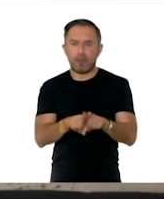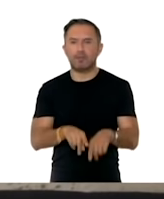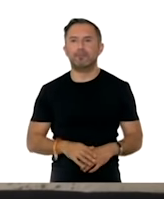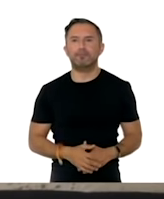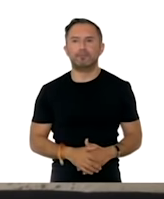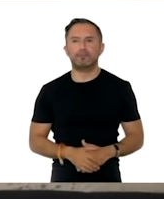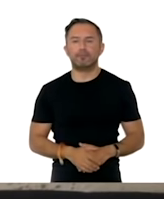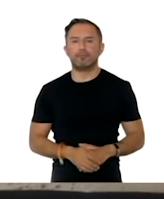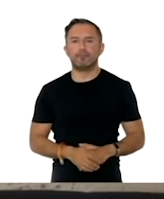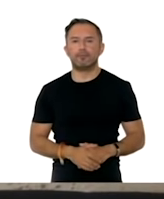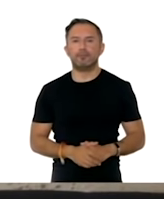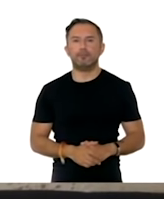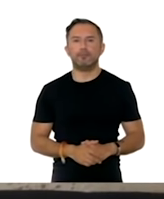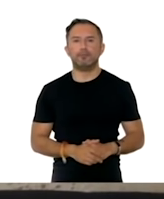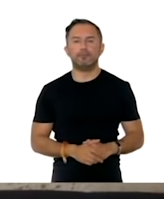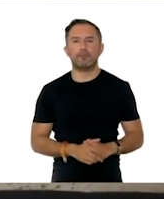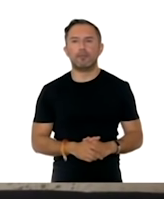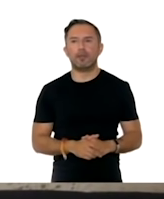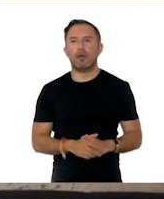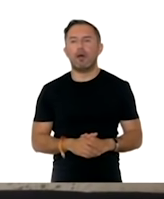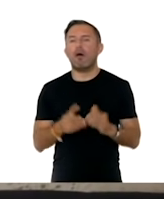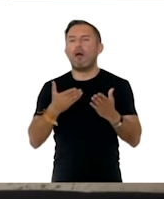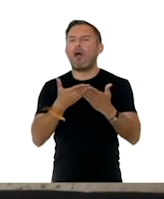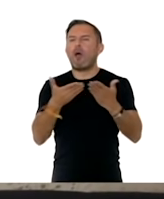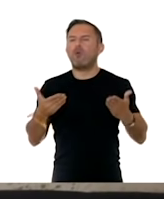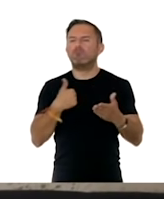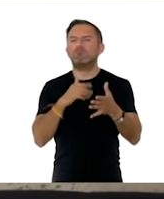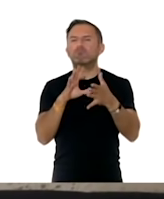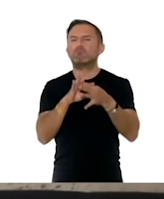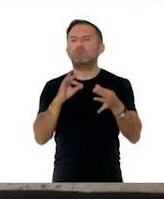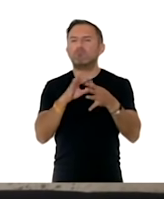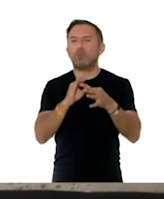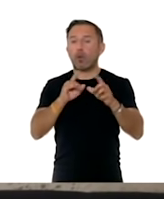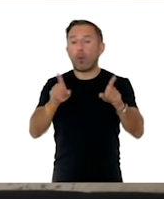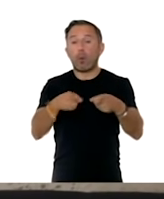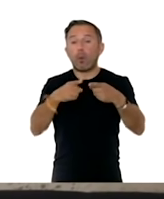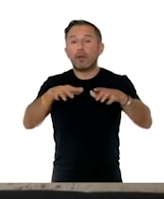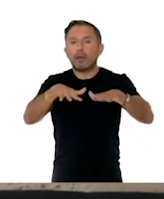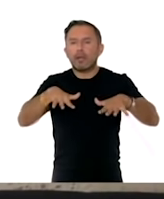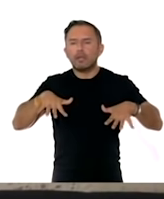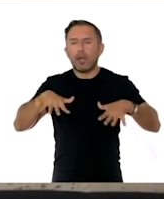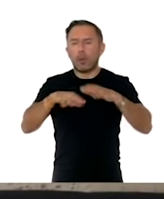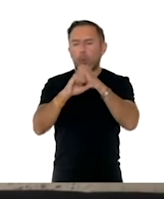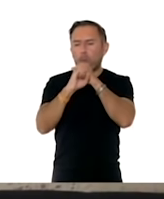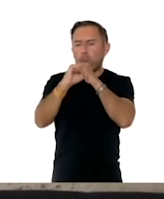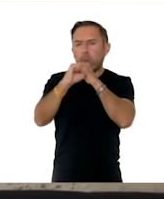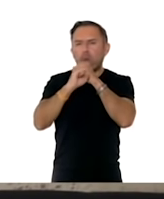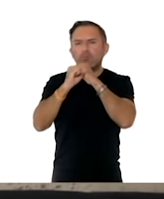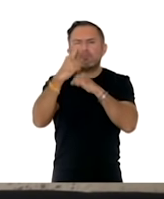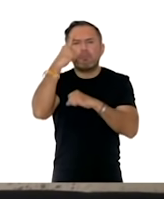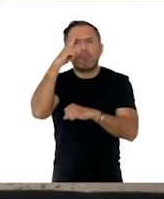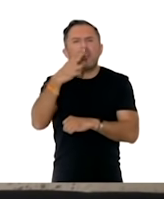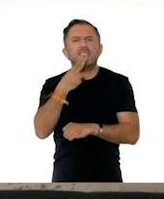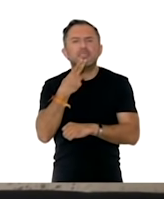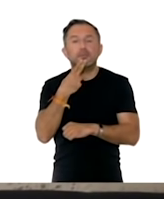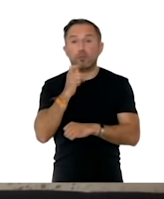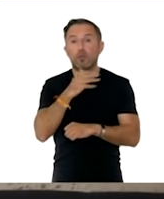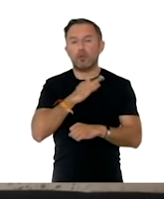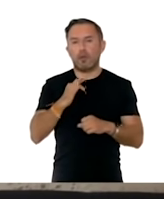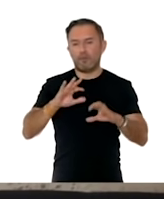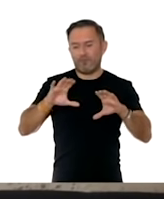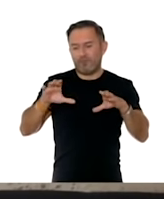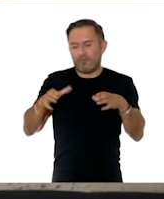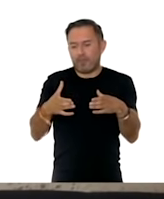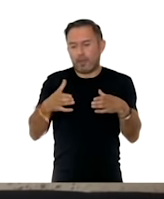Ahora hablaremos un poco sobre el rol del instrumento en la orquesta. El trombón es de la familia de los metales, tiene